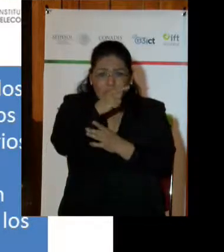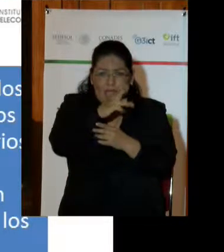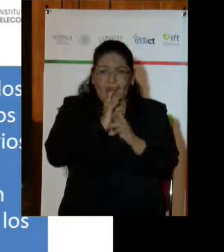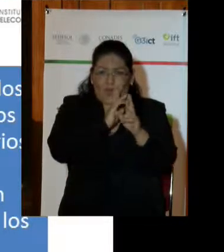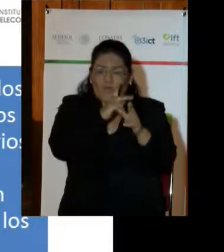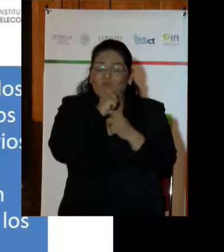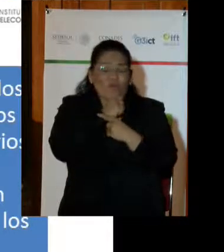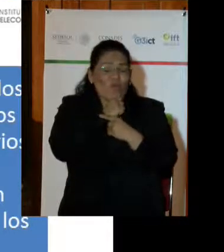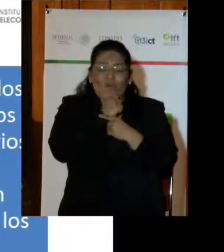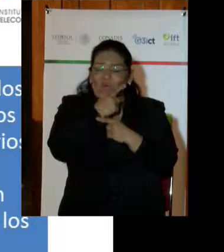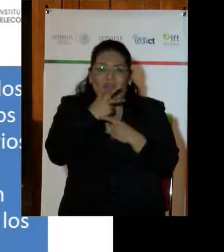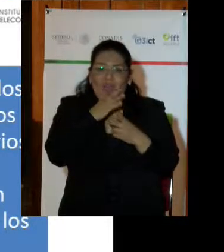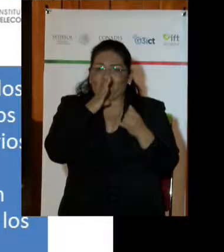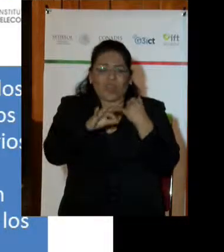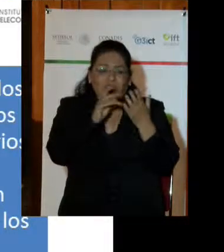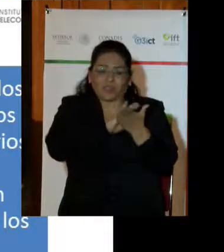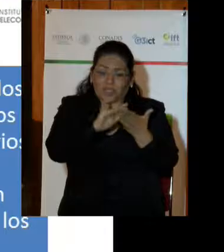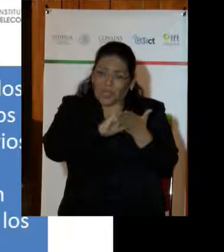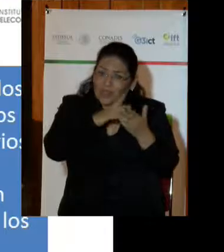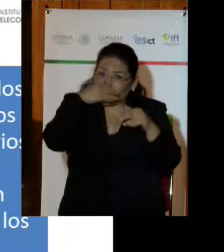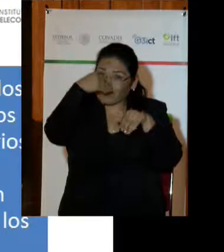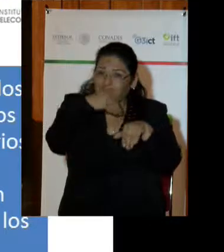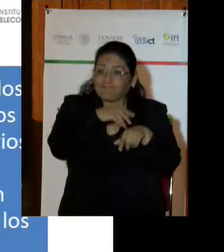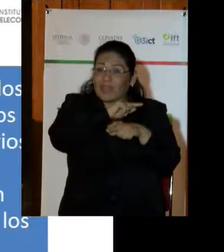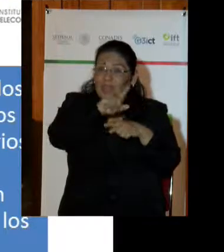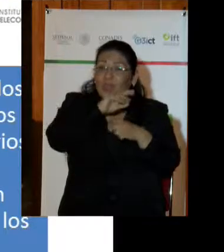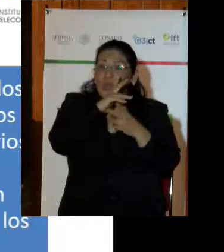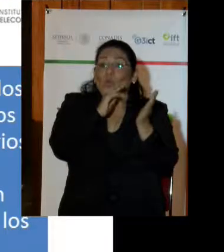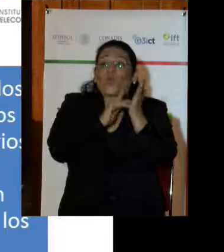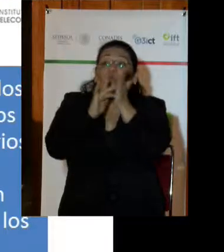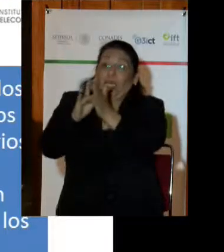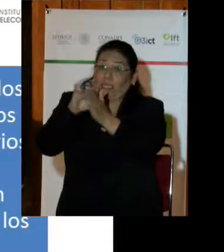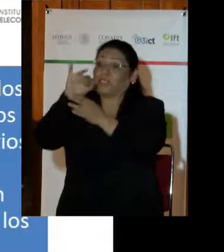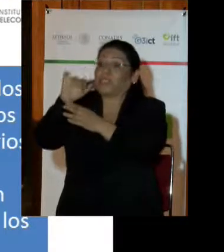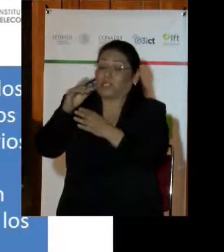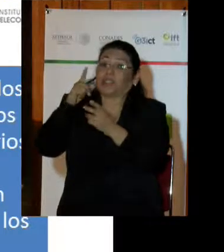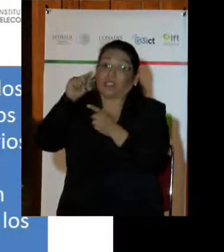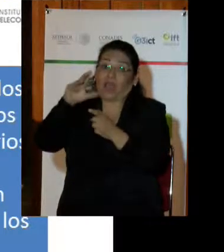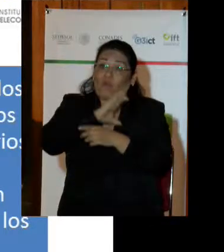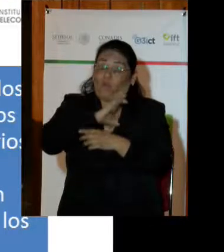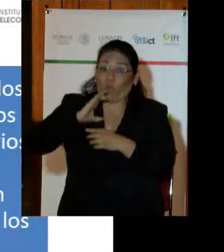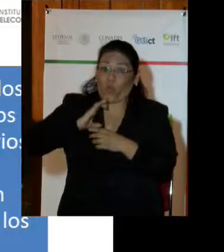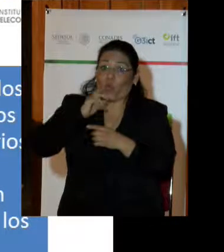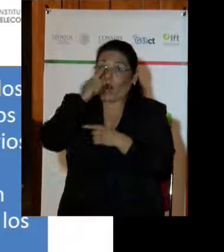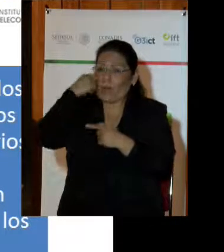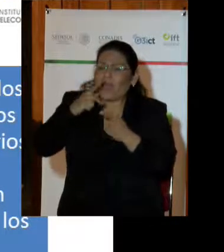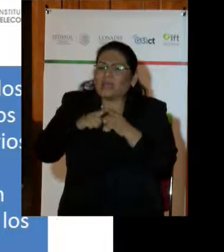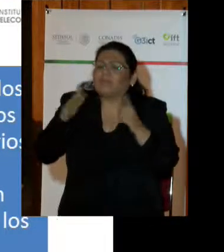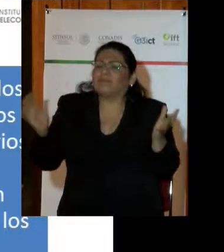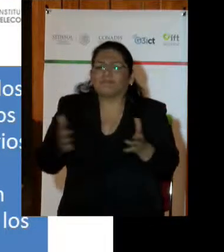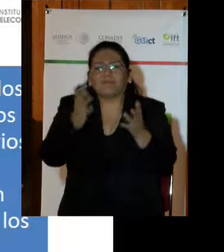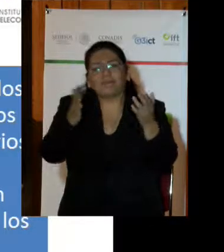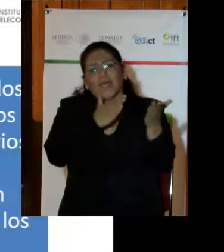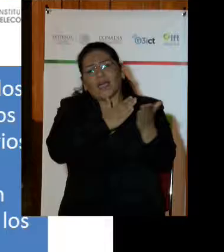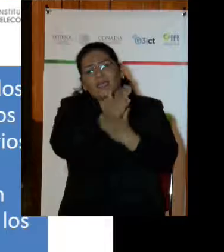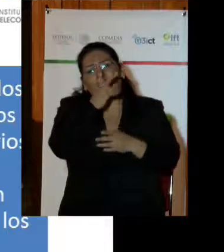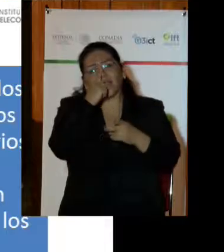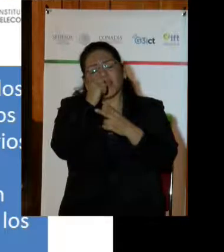no están en su texto final, todavía se someterán al pleno para su votación, es impulsar el acceso a los servicios